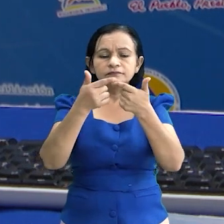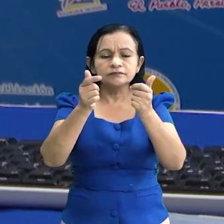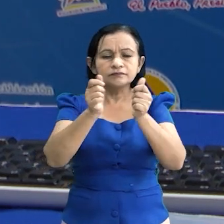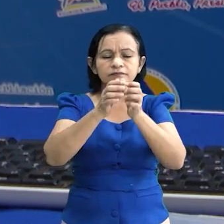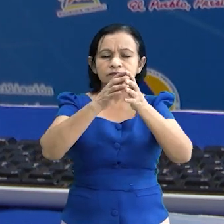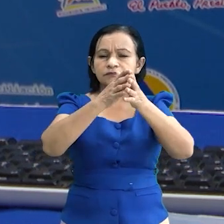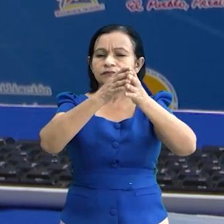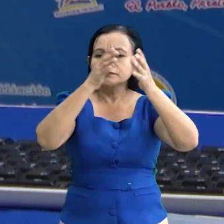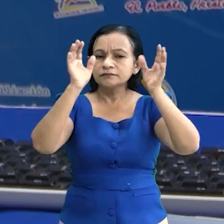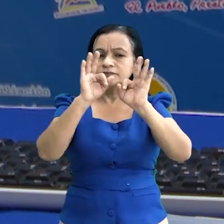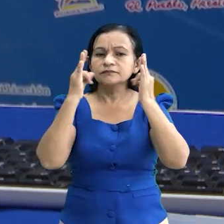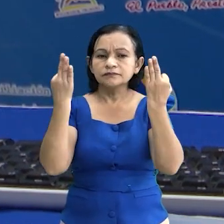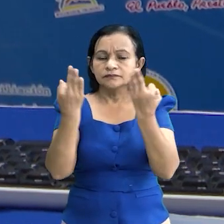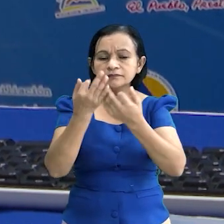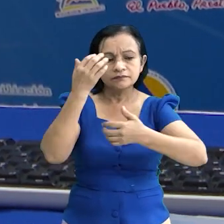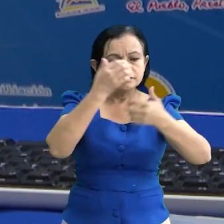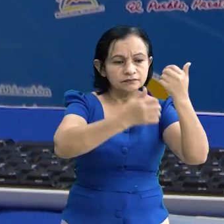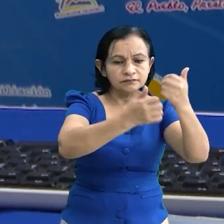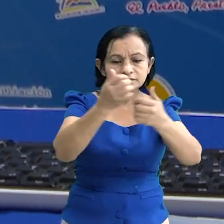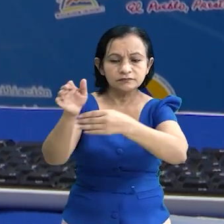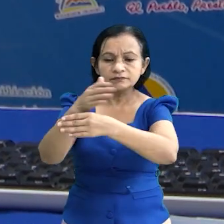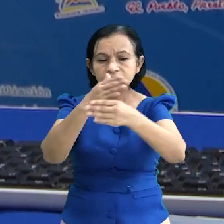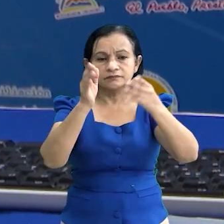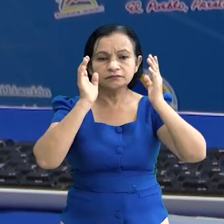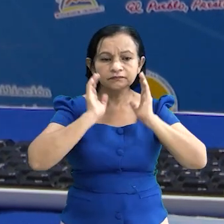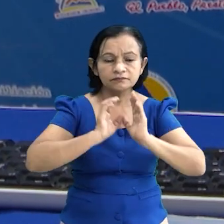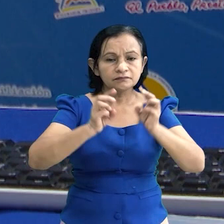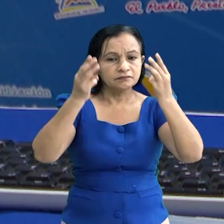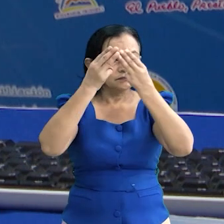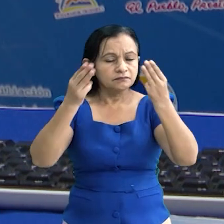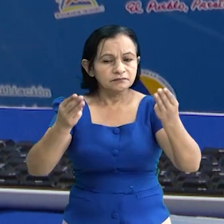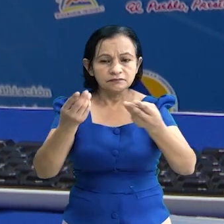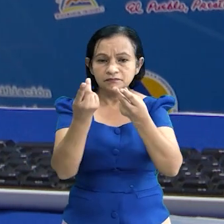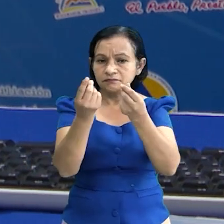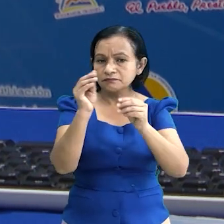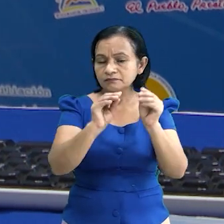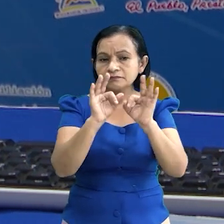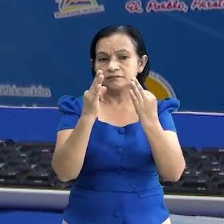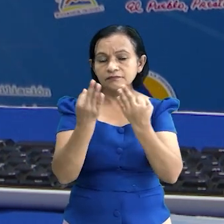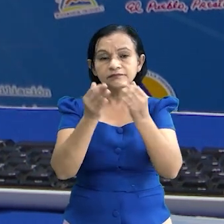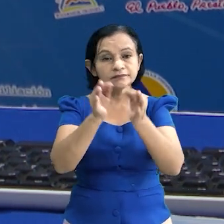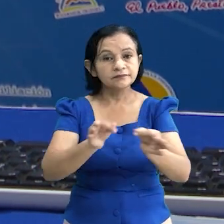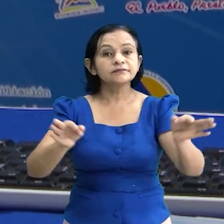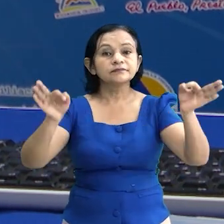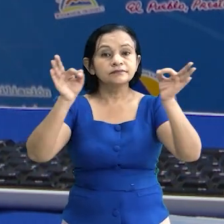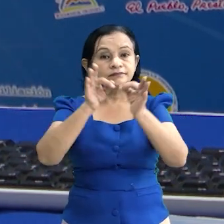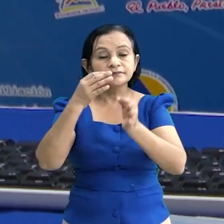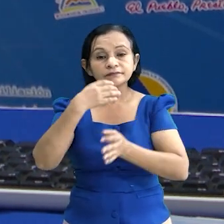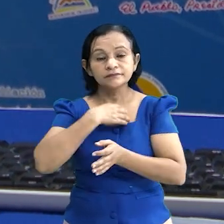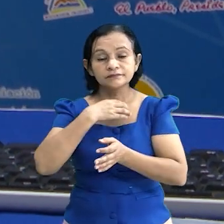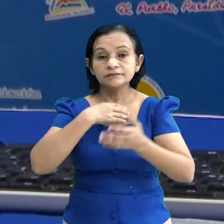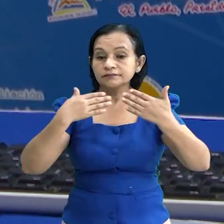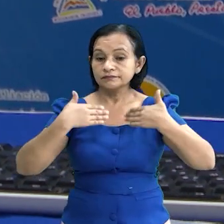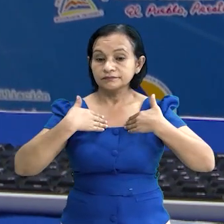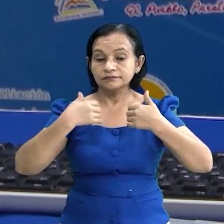familia, con todos nuestros problemas físicos, materiales, económicos, pero lo más importante, nuestra